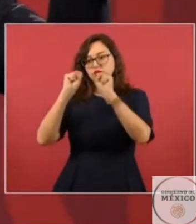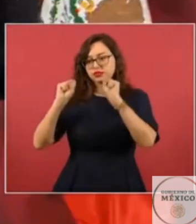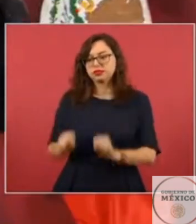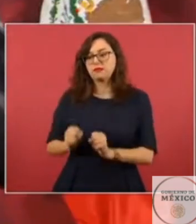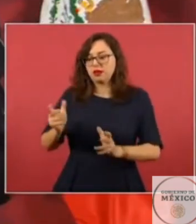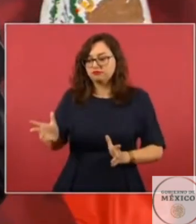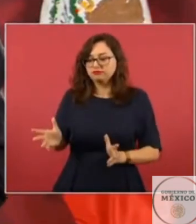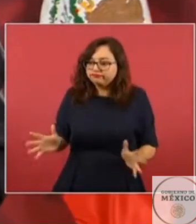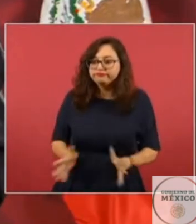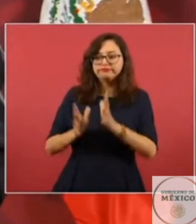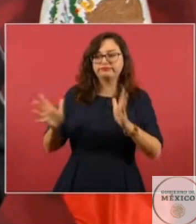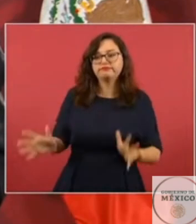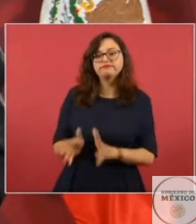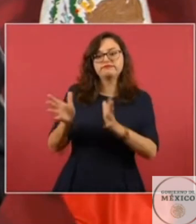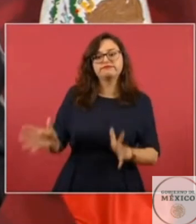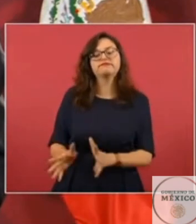levantando.